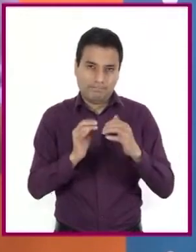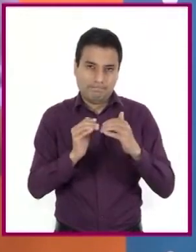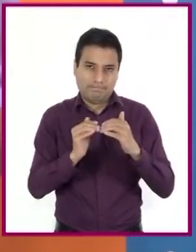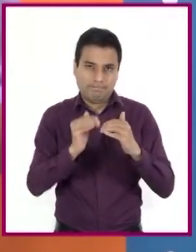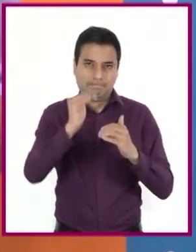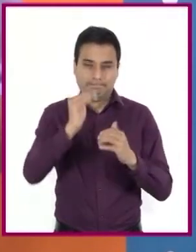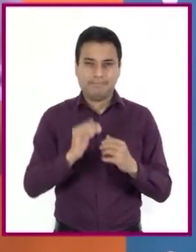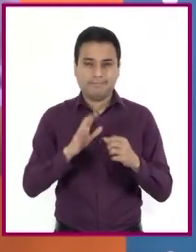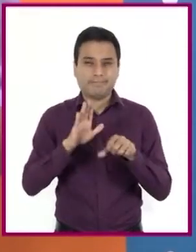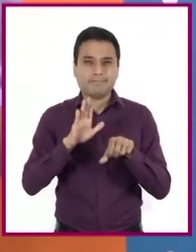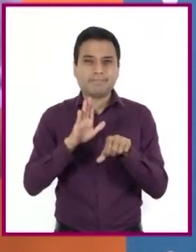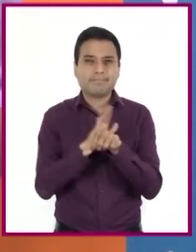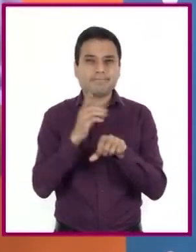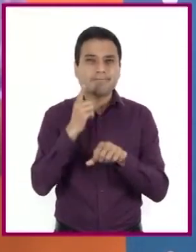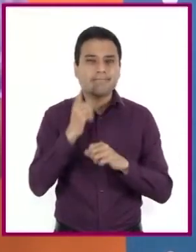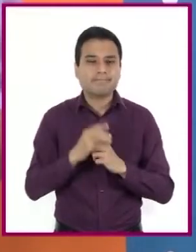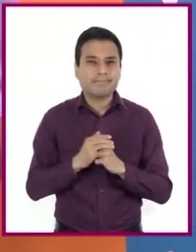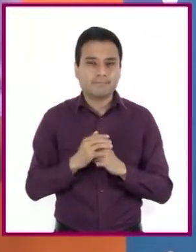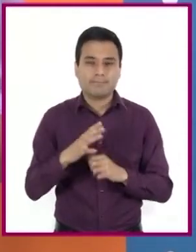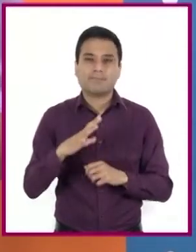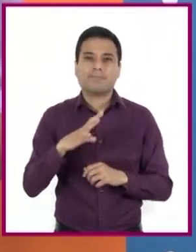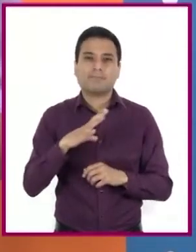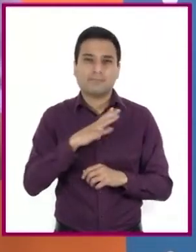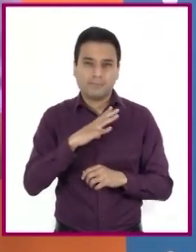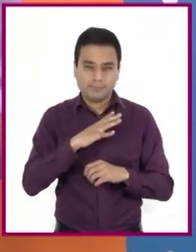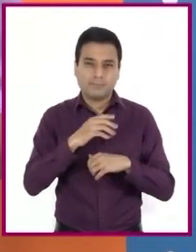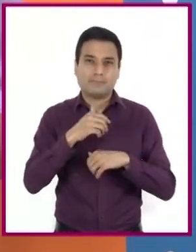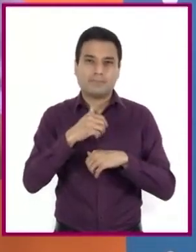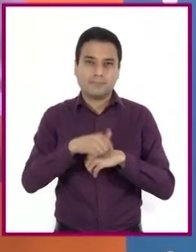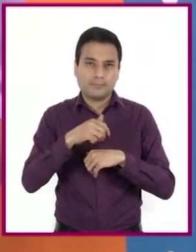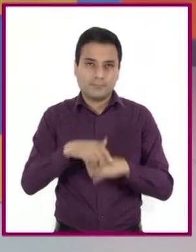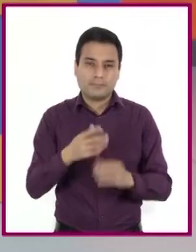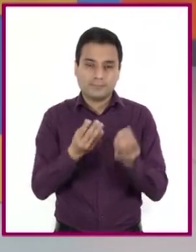lo cual indica que existe una amplia dispersión de los mismos.